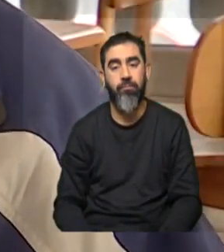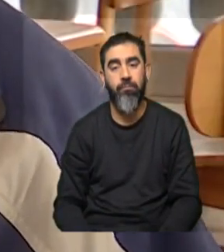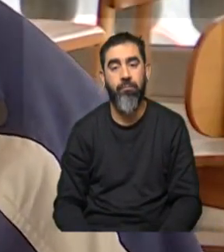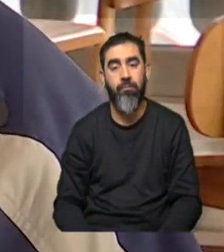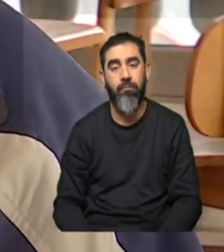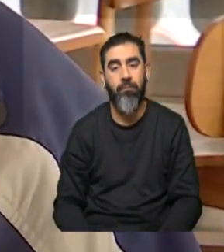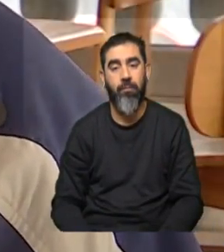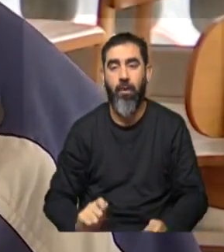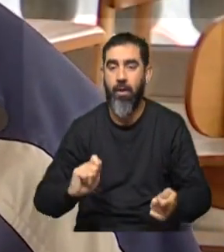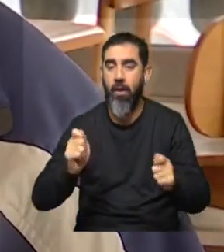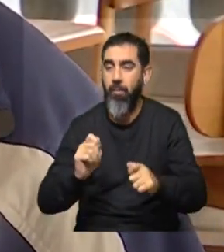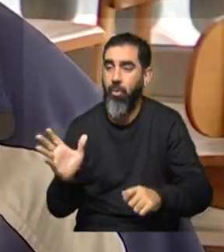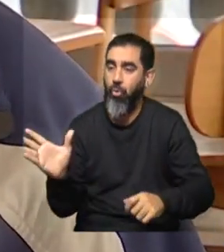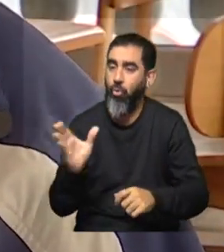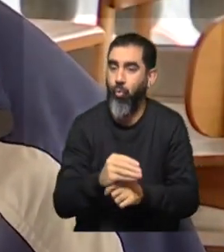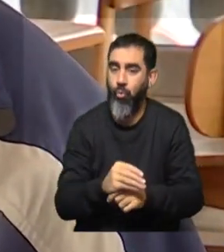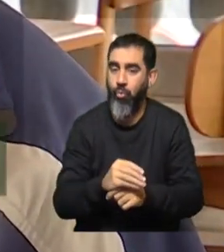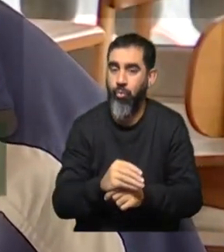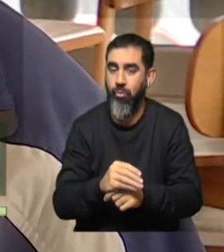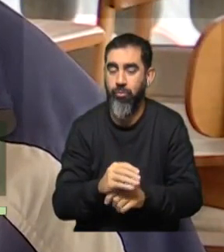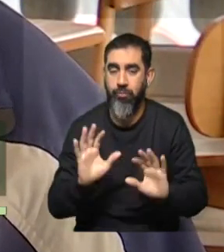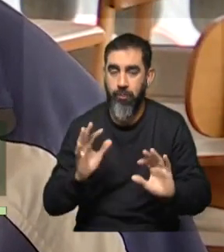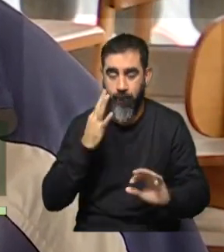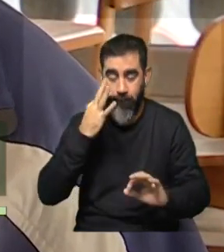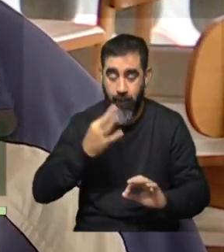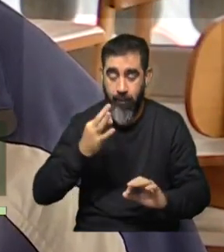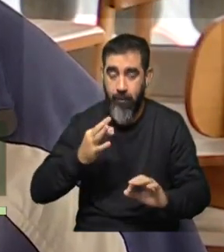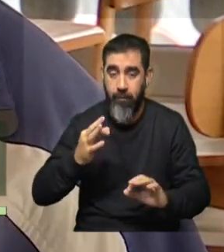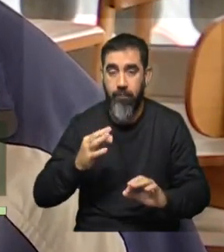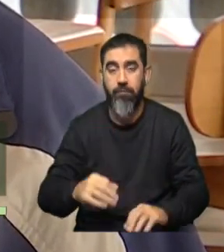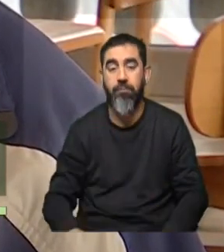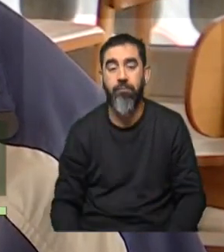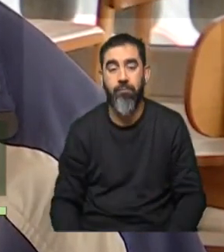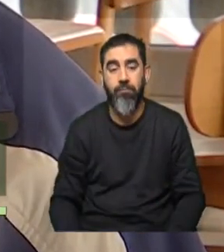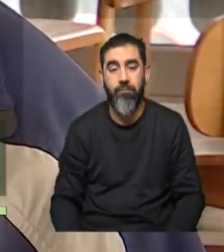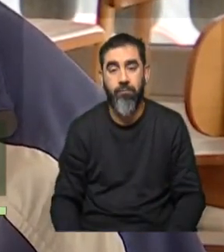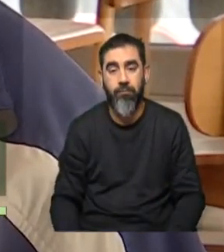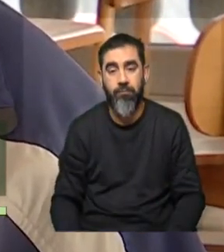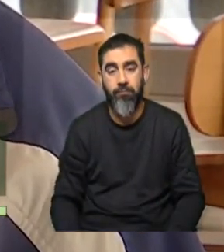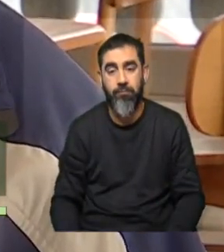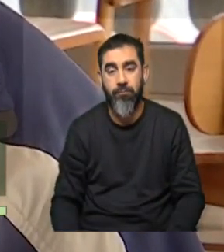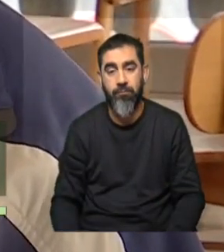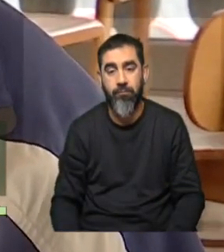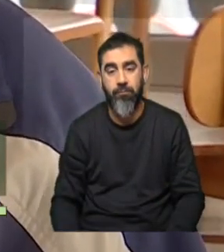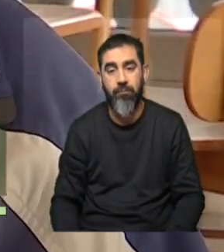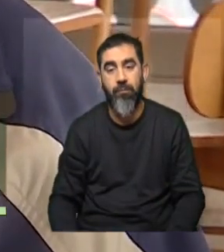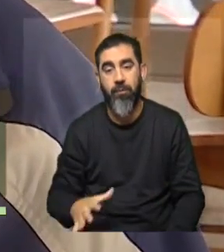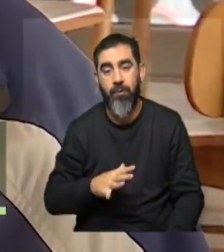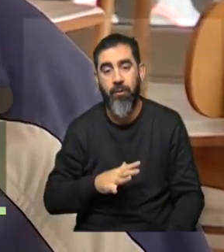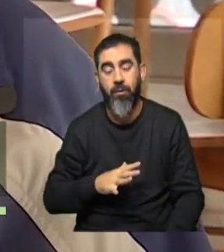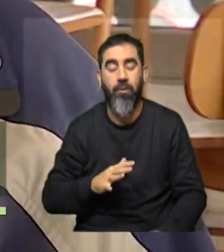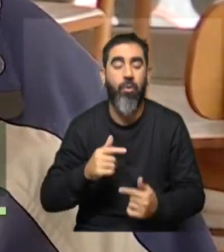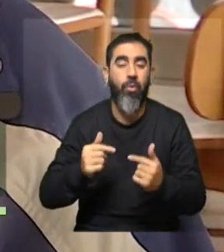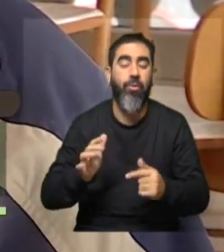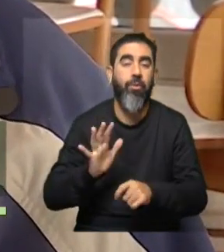cambia en realidad no cambia todo cambia todo digo hay una cosa como mucho más viva